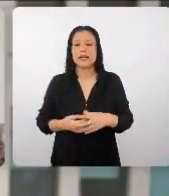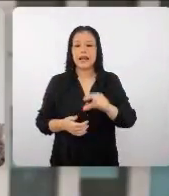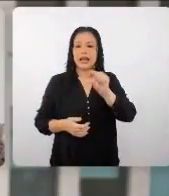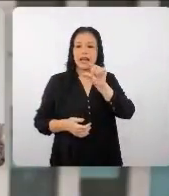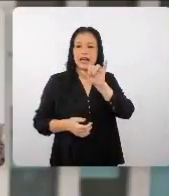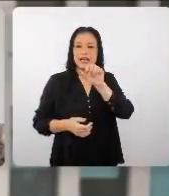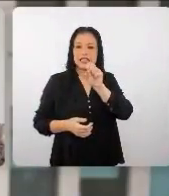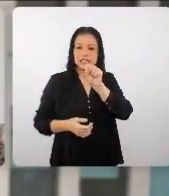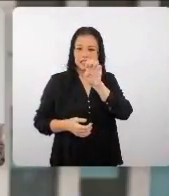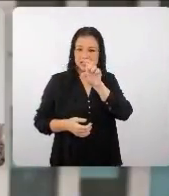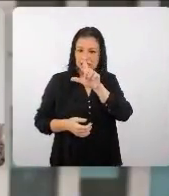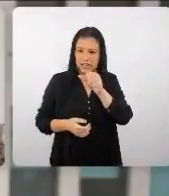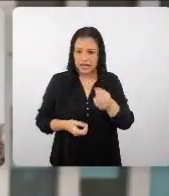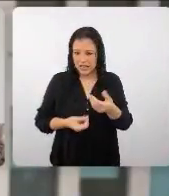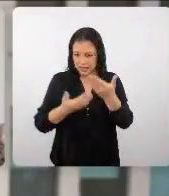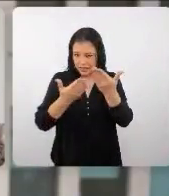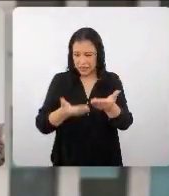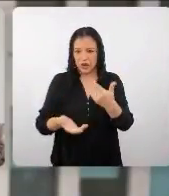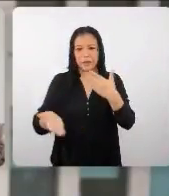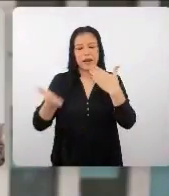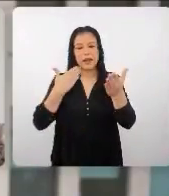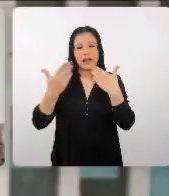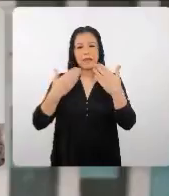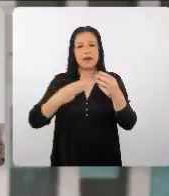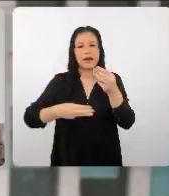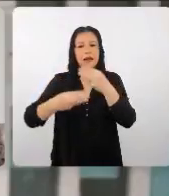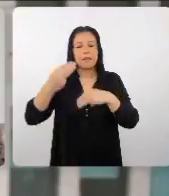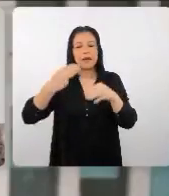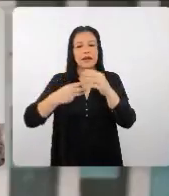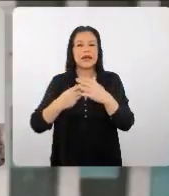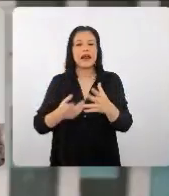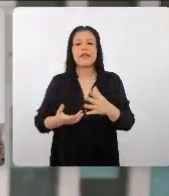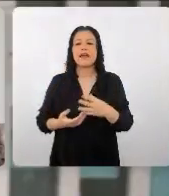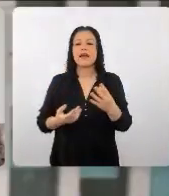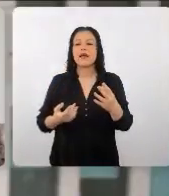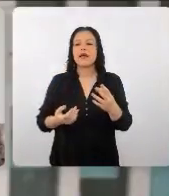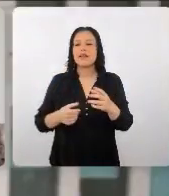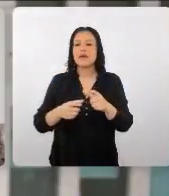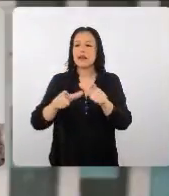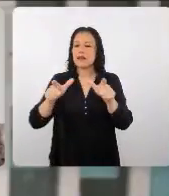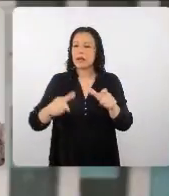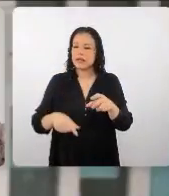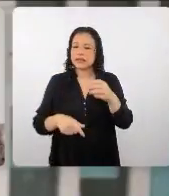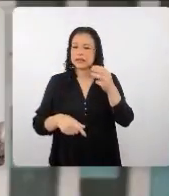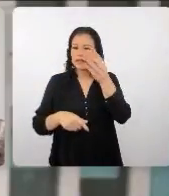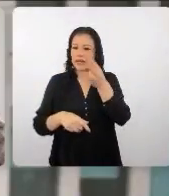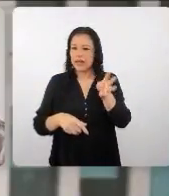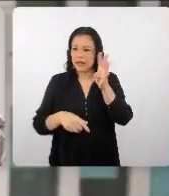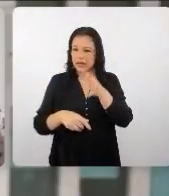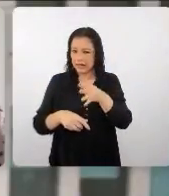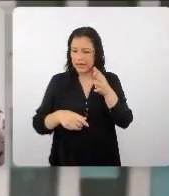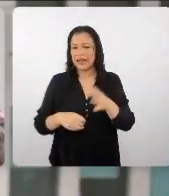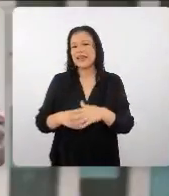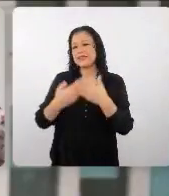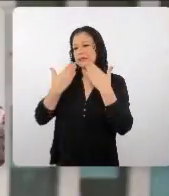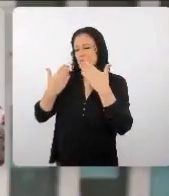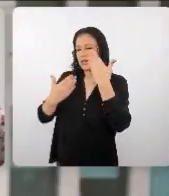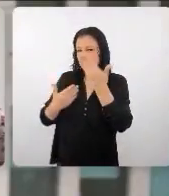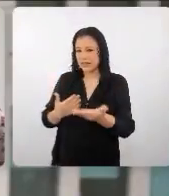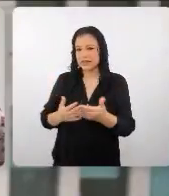Gisela. Gisela, te dejo para hablar de la forma de negociación del mercado de inglés. Gracias. Gracias,